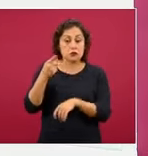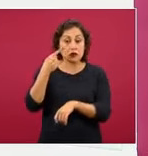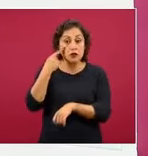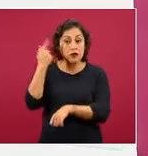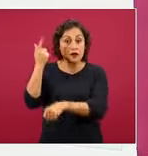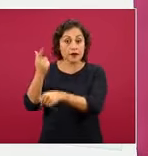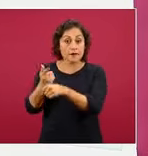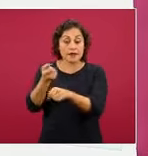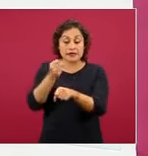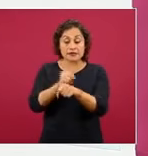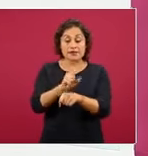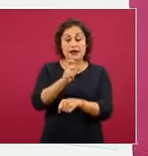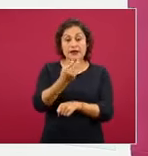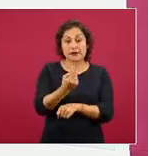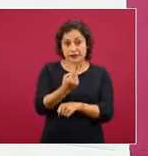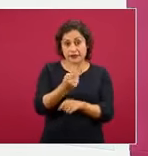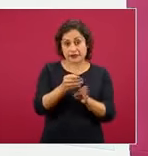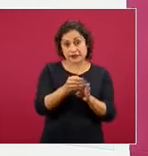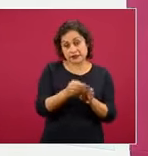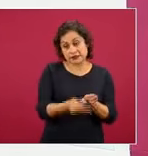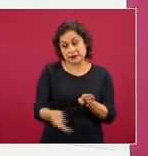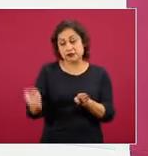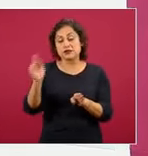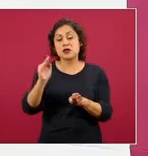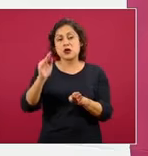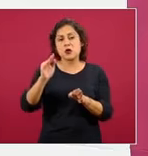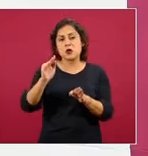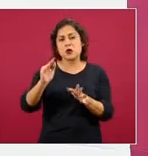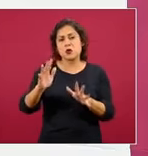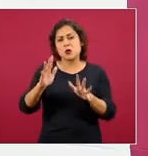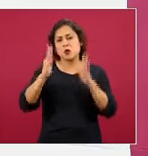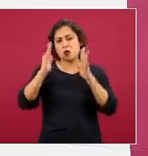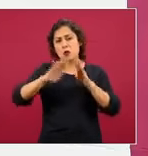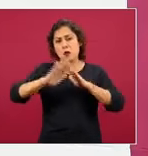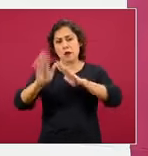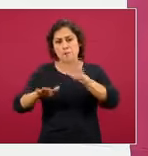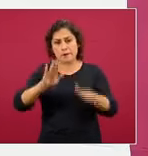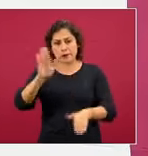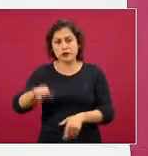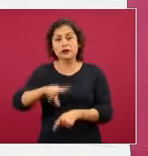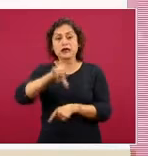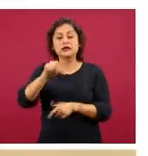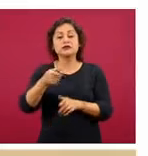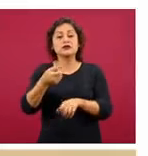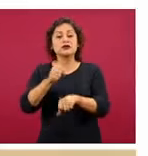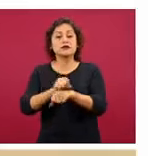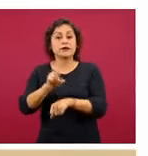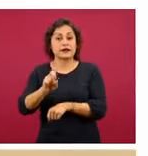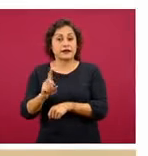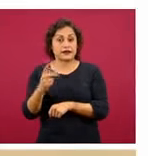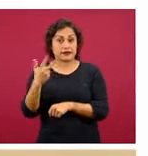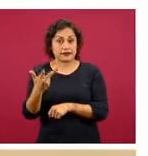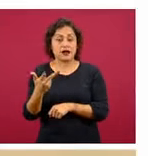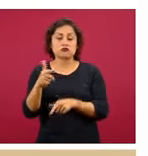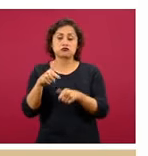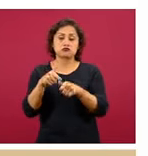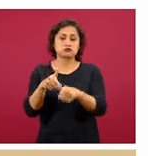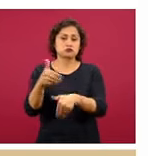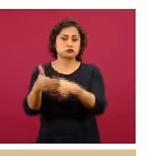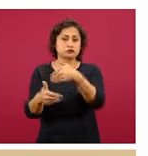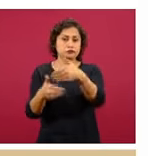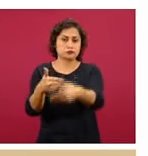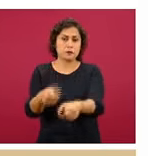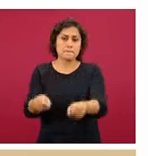semana 25 todo un periodo de exceso de mortalidad y ya desde la semana 38 se ha mantenido más o menos en los